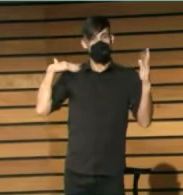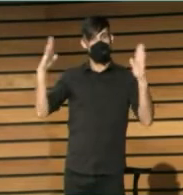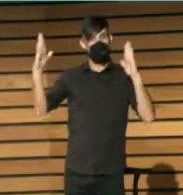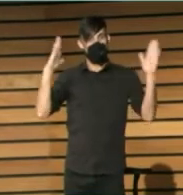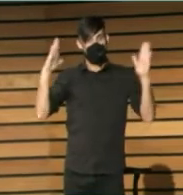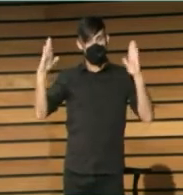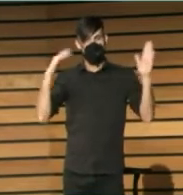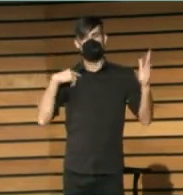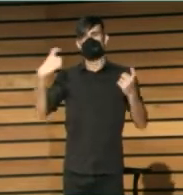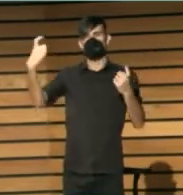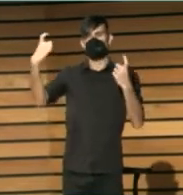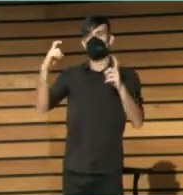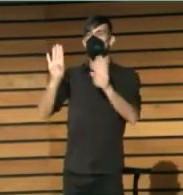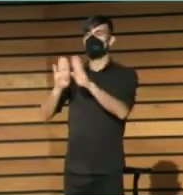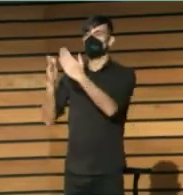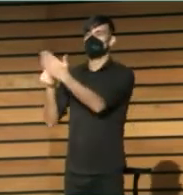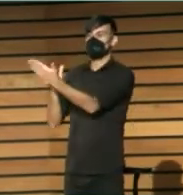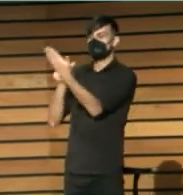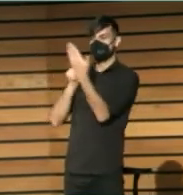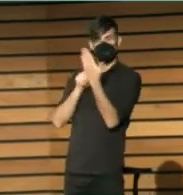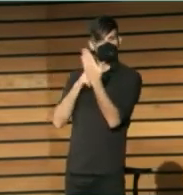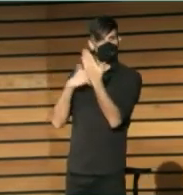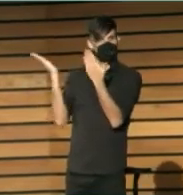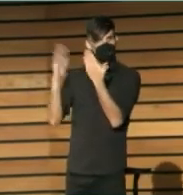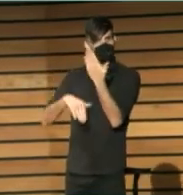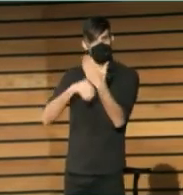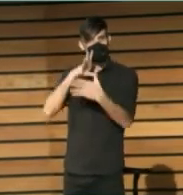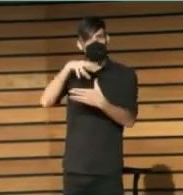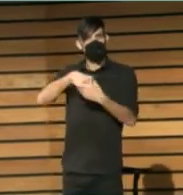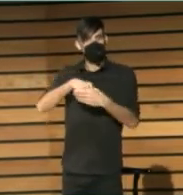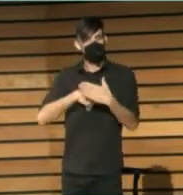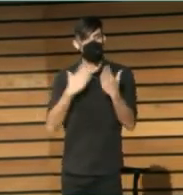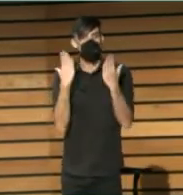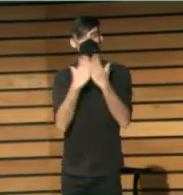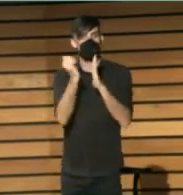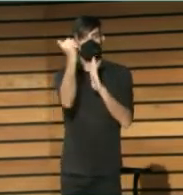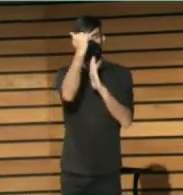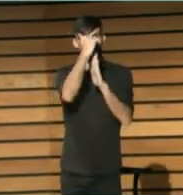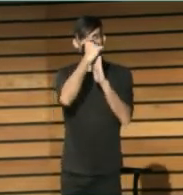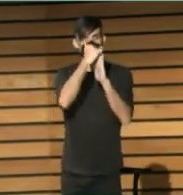te enseñaran libros, porque en la escuela no lo sabían.